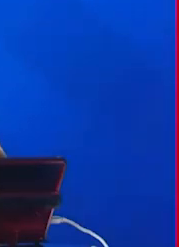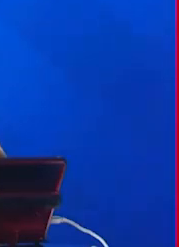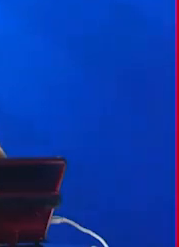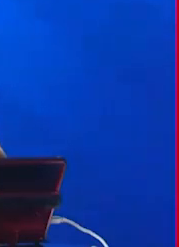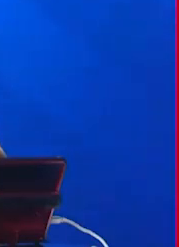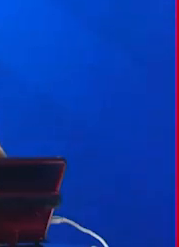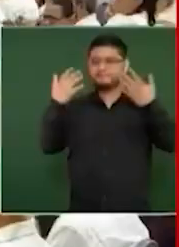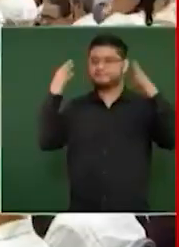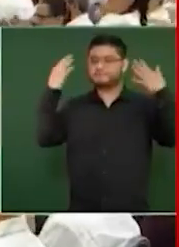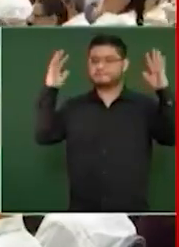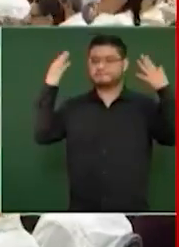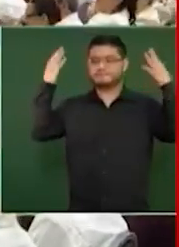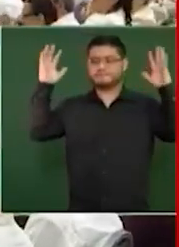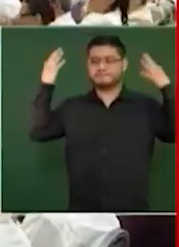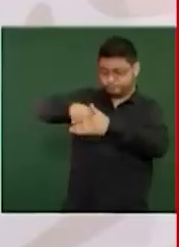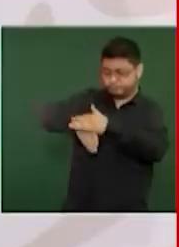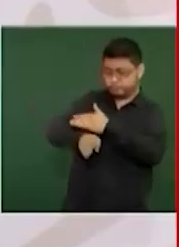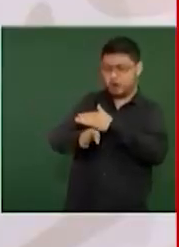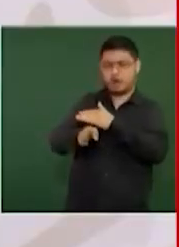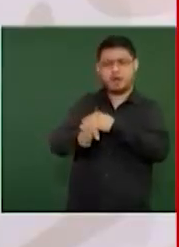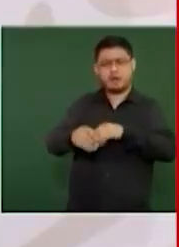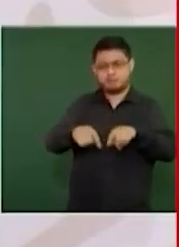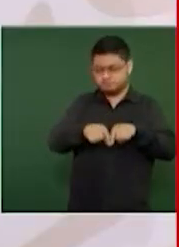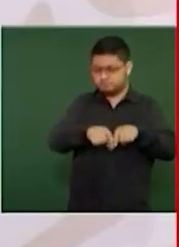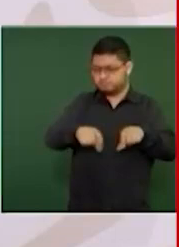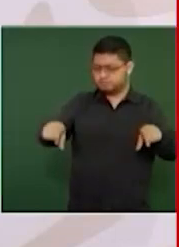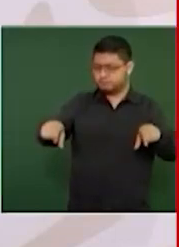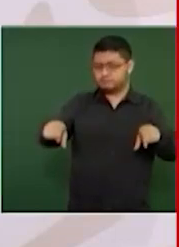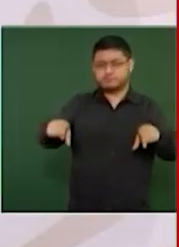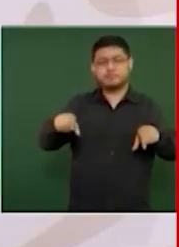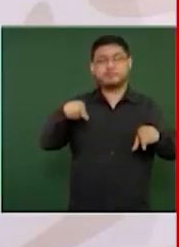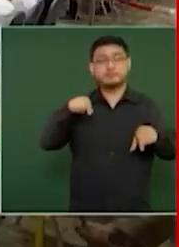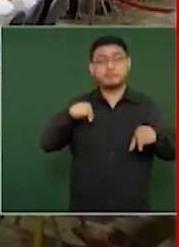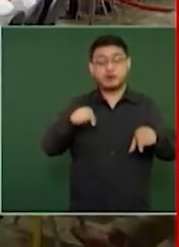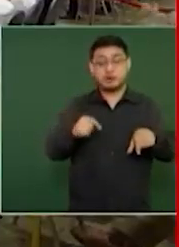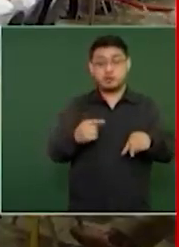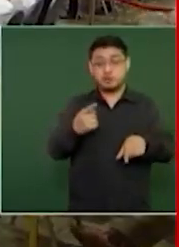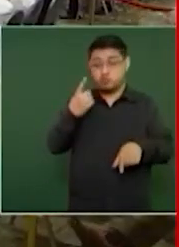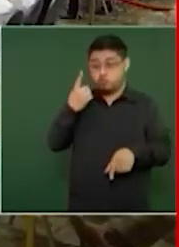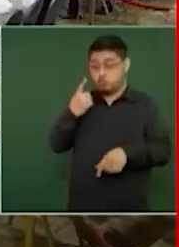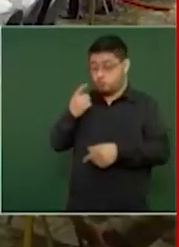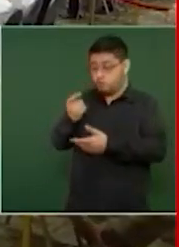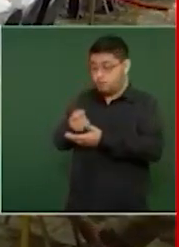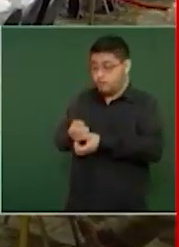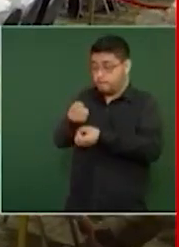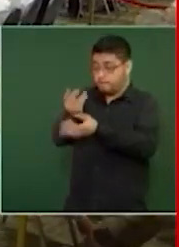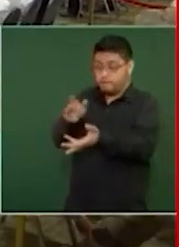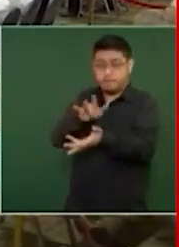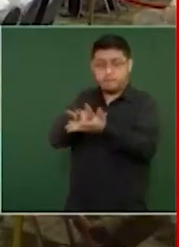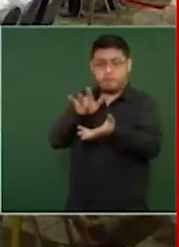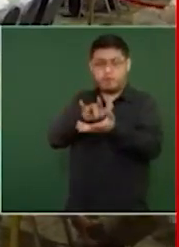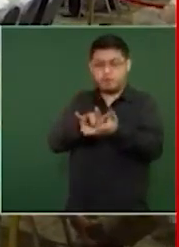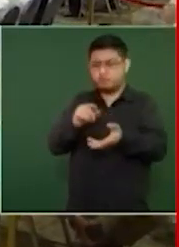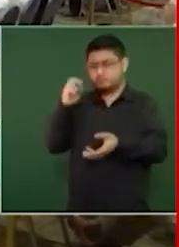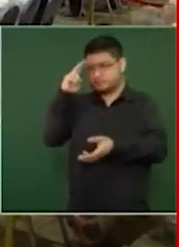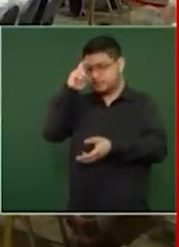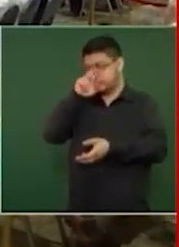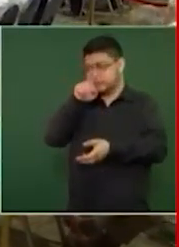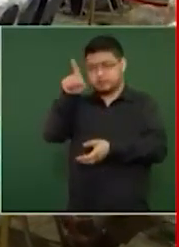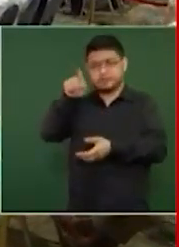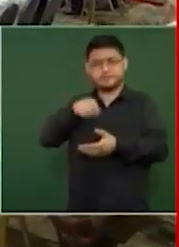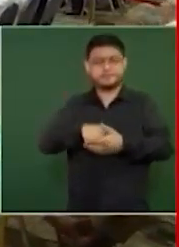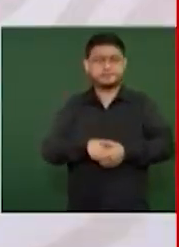hay un dato interesante. Estoy de acuerdo contigo, Eduardo, pero hay un punto todavía más relevante. Los delincuentes son